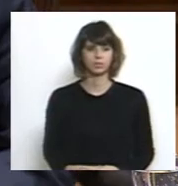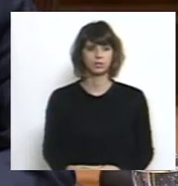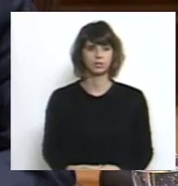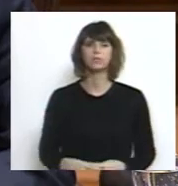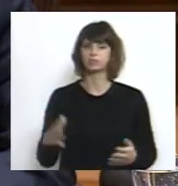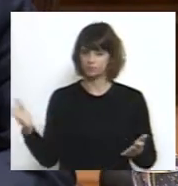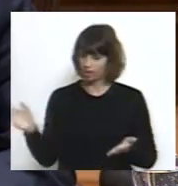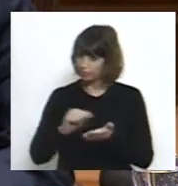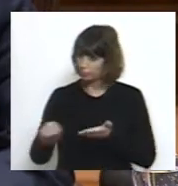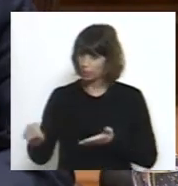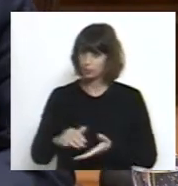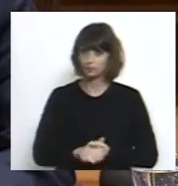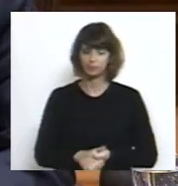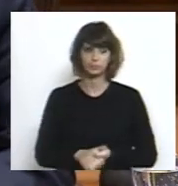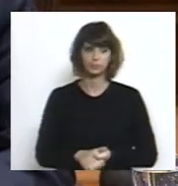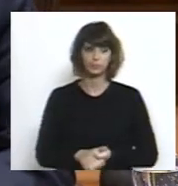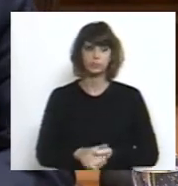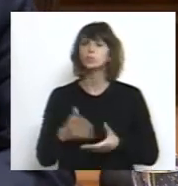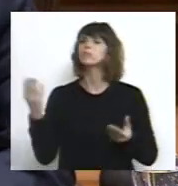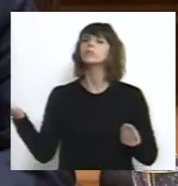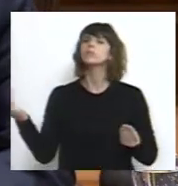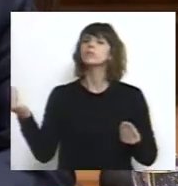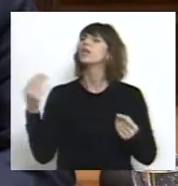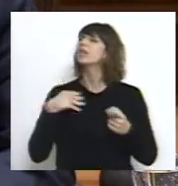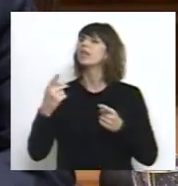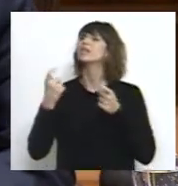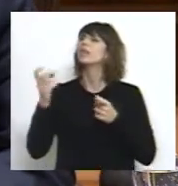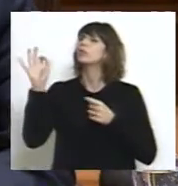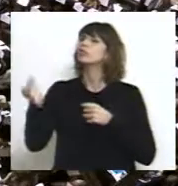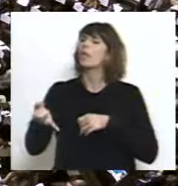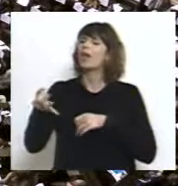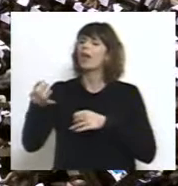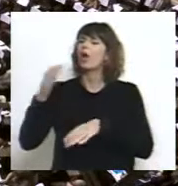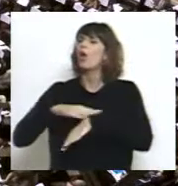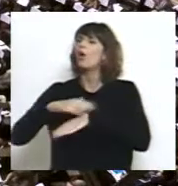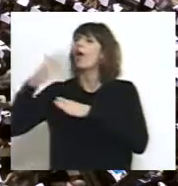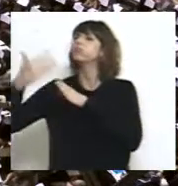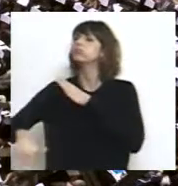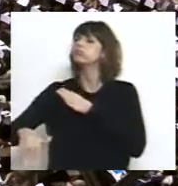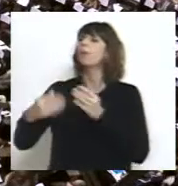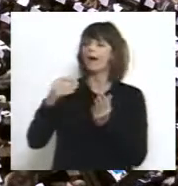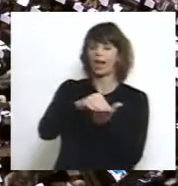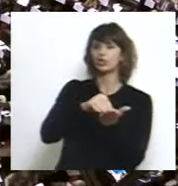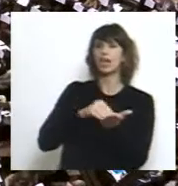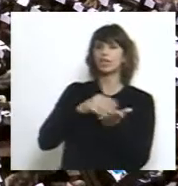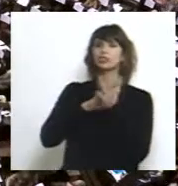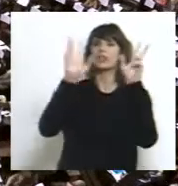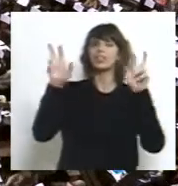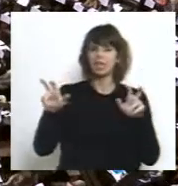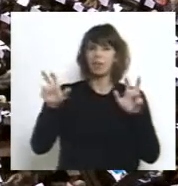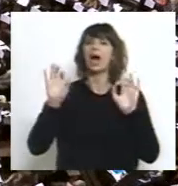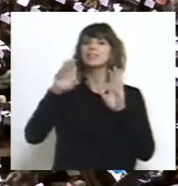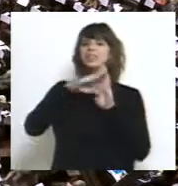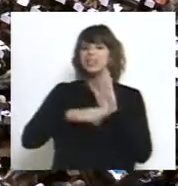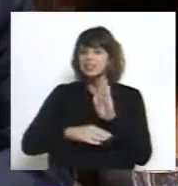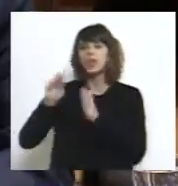Sí, diputado. Sí, ¿por qué no nos dicen hasta qué hora podemos anotar, presidente, para este tema y cerramos la lista de oradores?